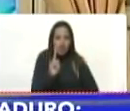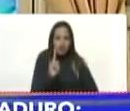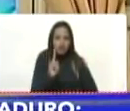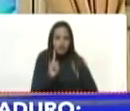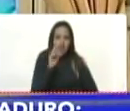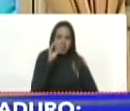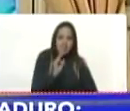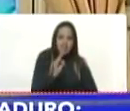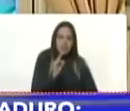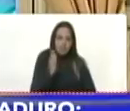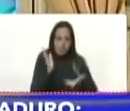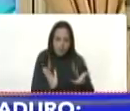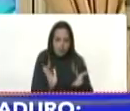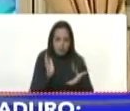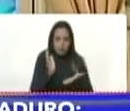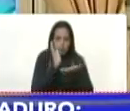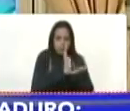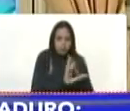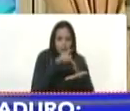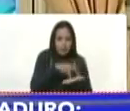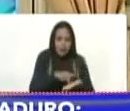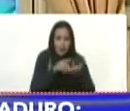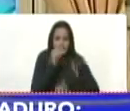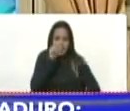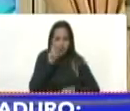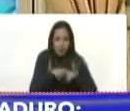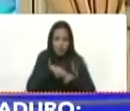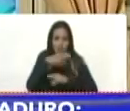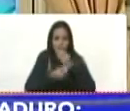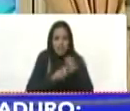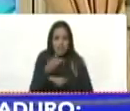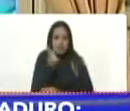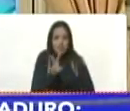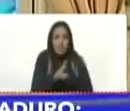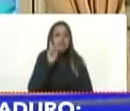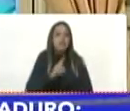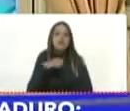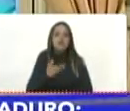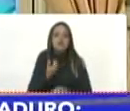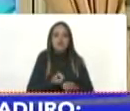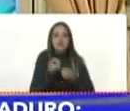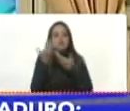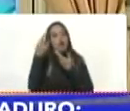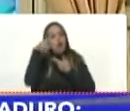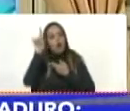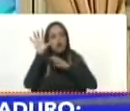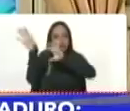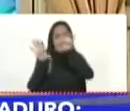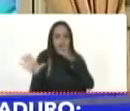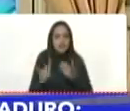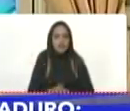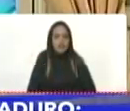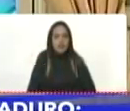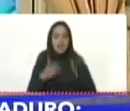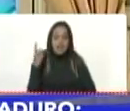tres paquetes de caraota producida en tierra venezolana, sino que nosotros podamos exportar. Ese es nuestro rumbo.